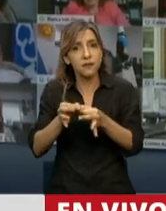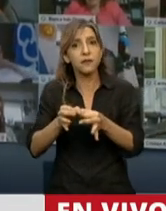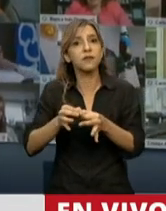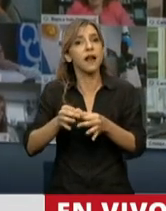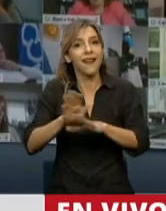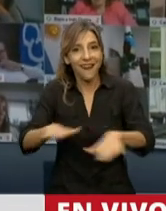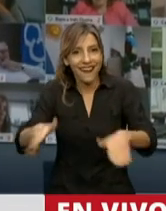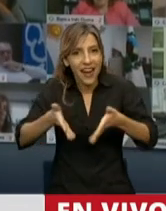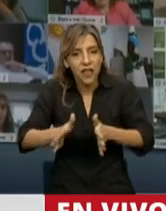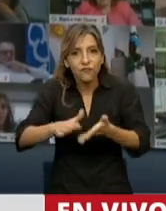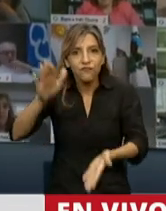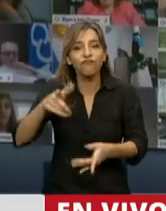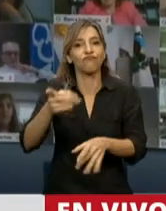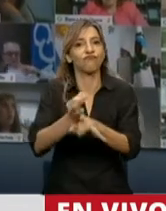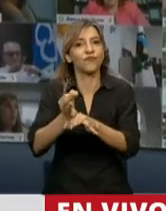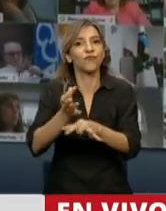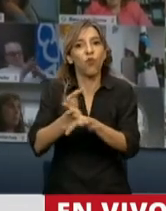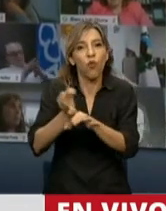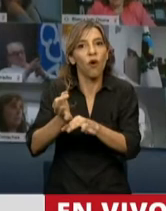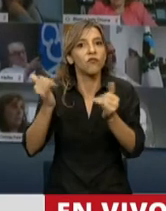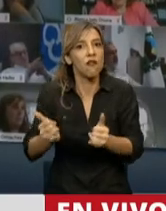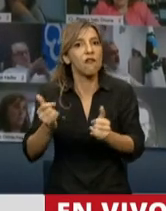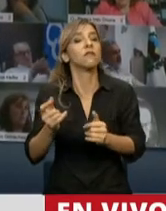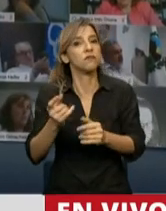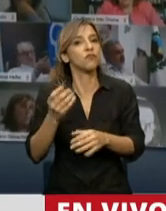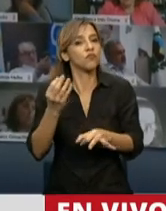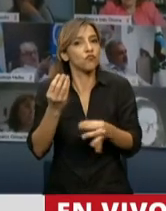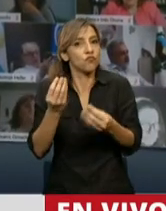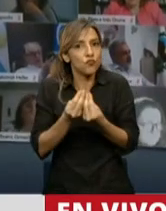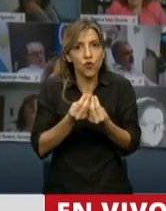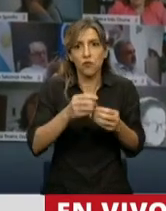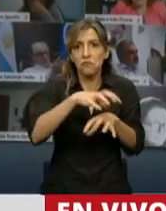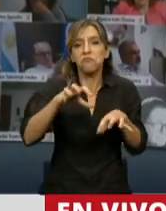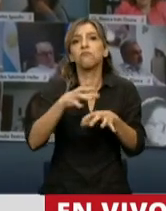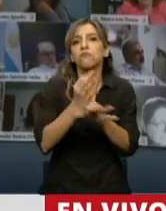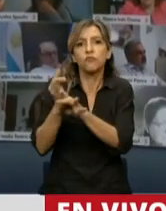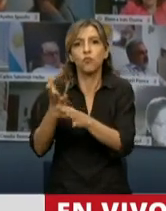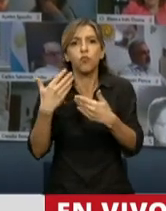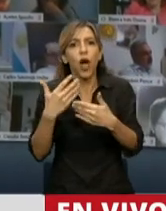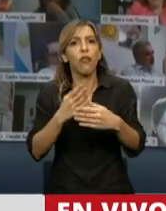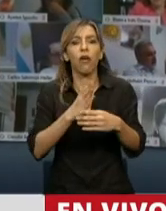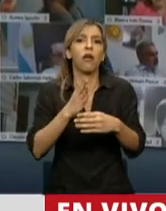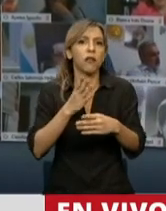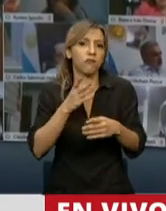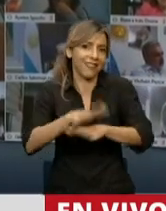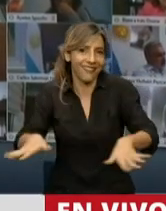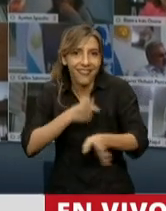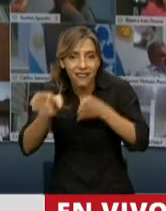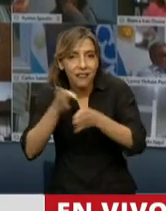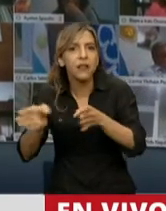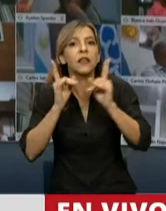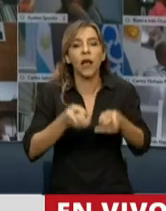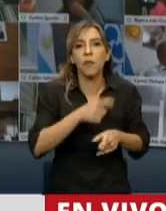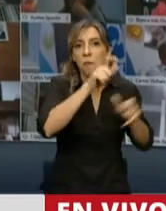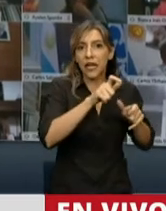y por consiguiente compatriotas nuestros venían a estudiar a colegios en el continente y a su vez se enviaban educadores a las islas para